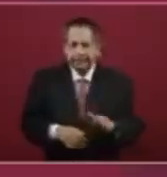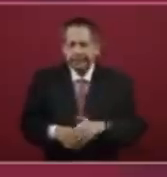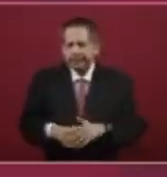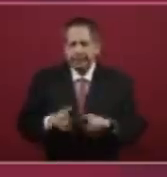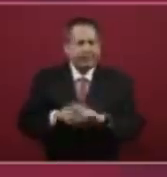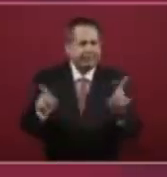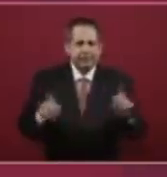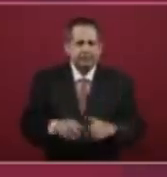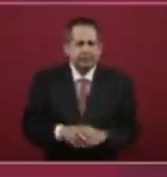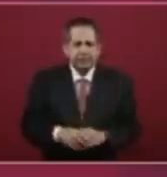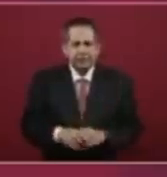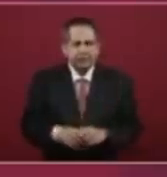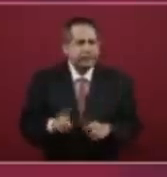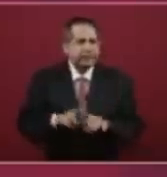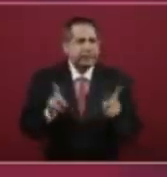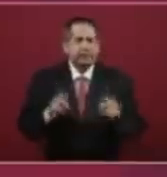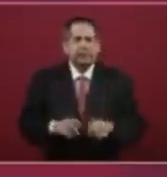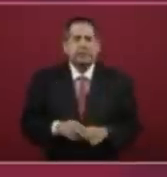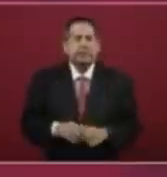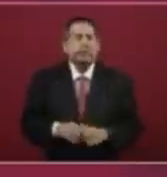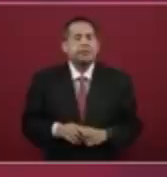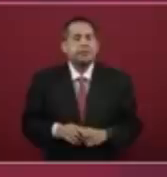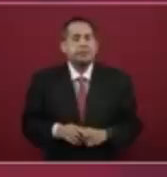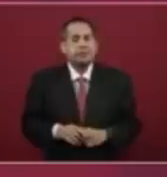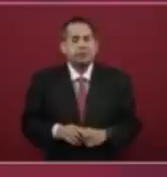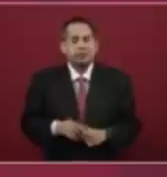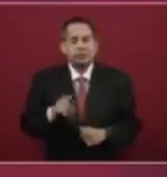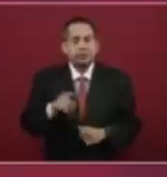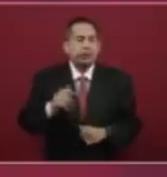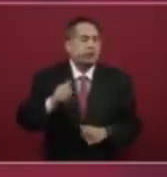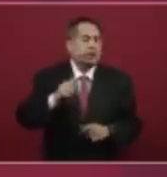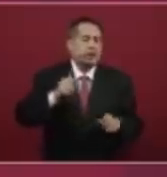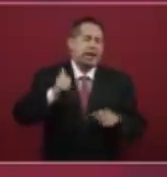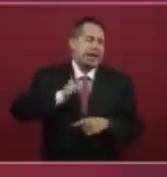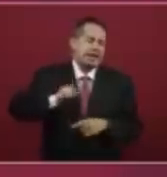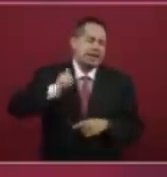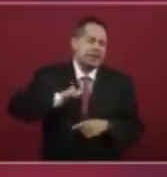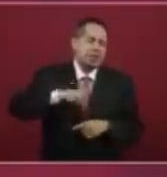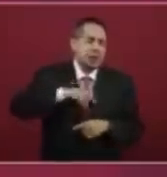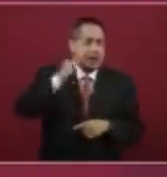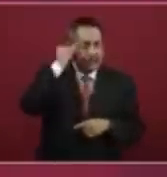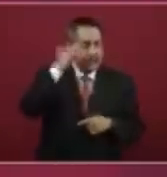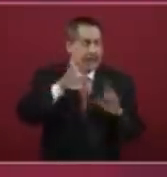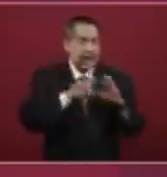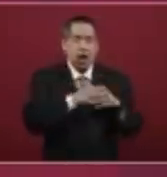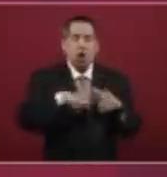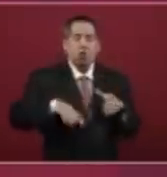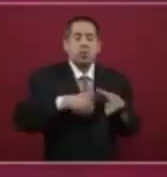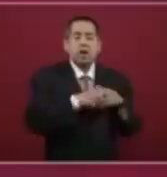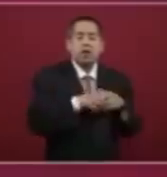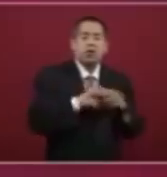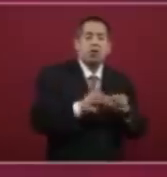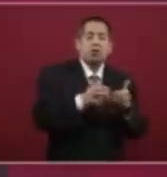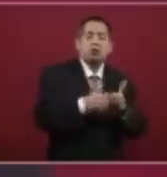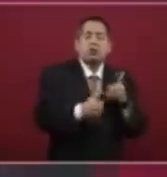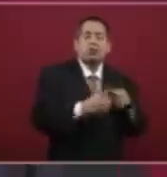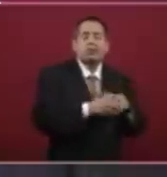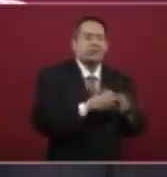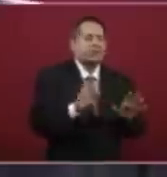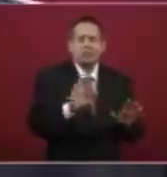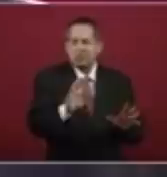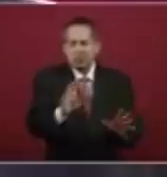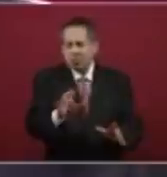distinto a la antigua política neoliberal. Ya en etapa